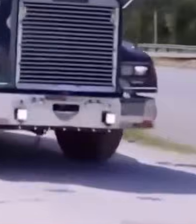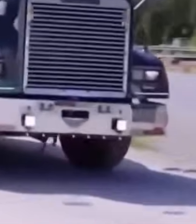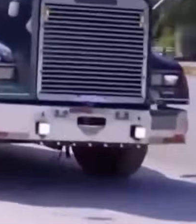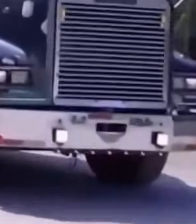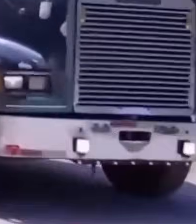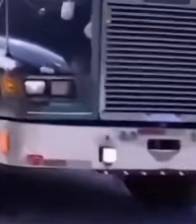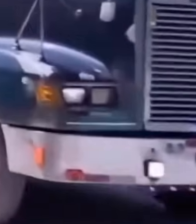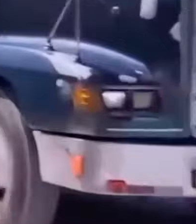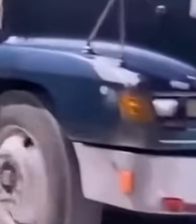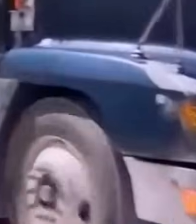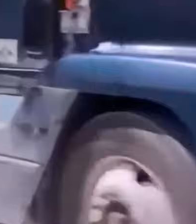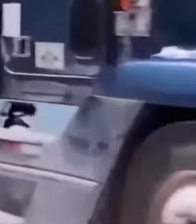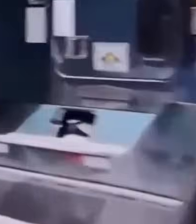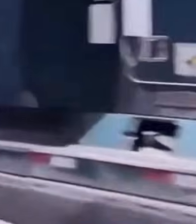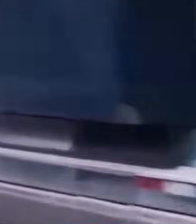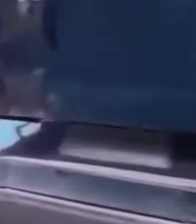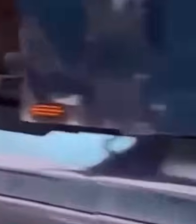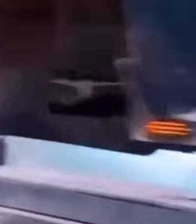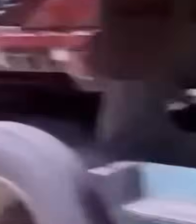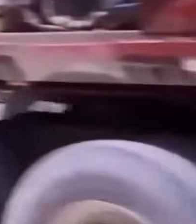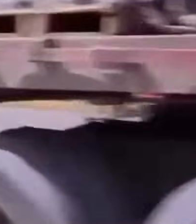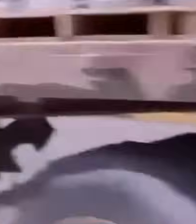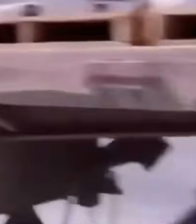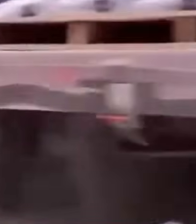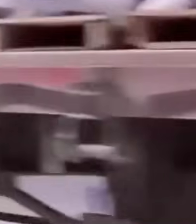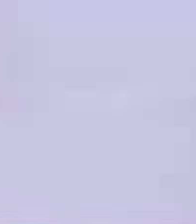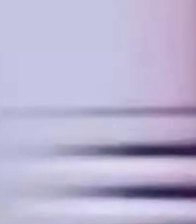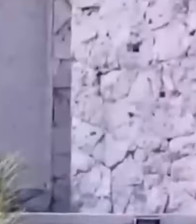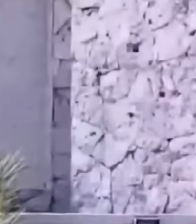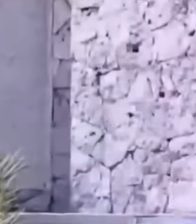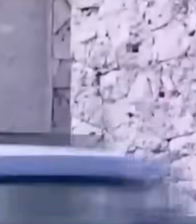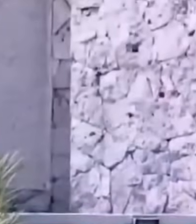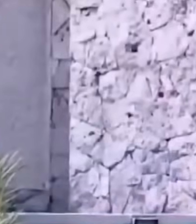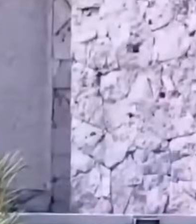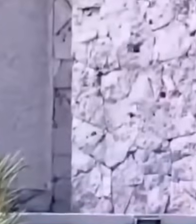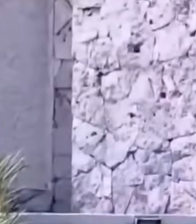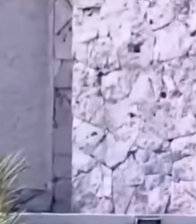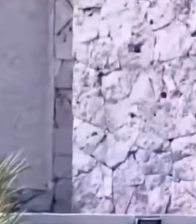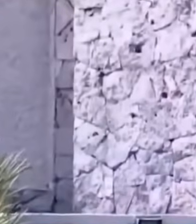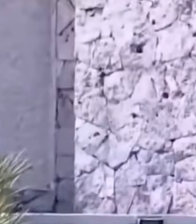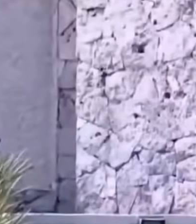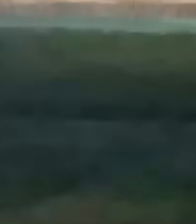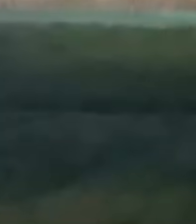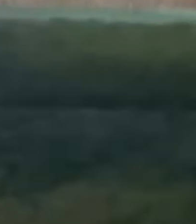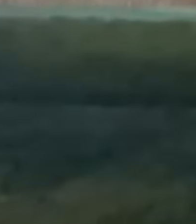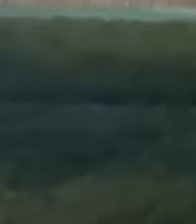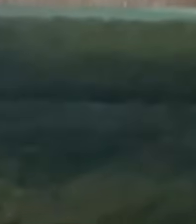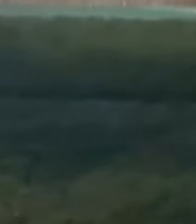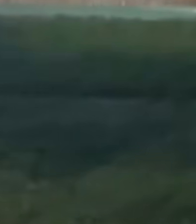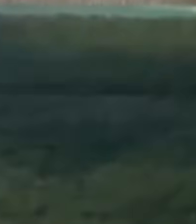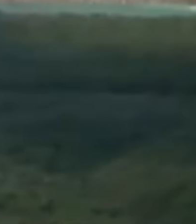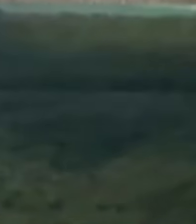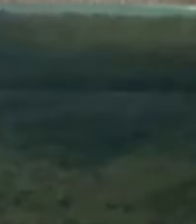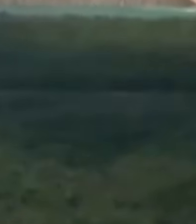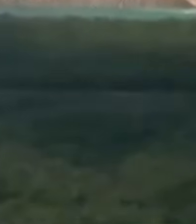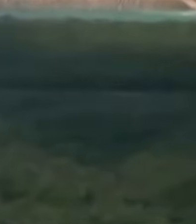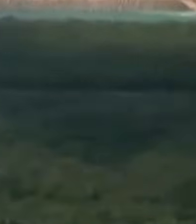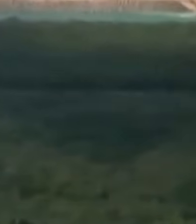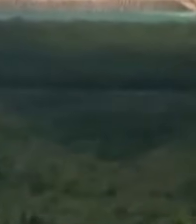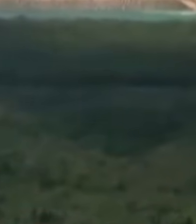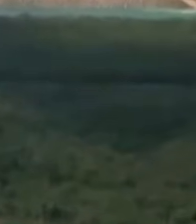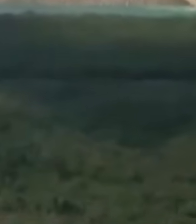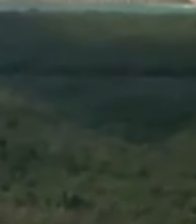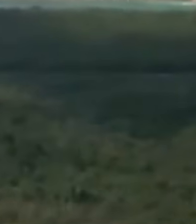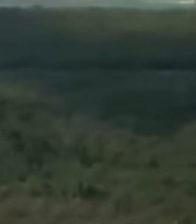dueña absoluta del negocio, operando bajo la figura de una filial con un nuevo nombre, Sactún. De las más de